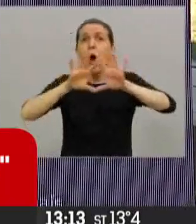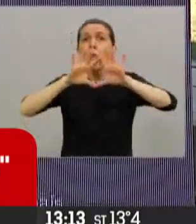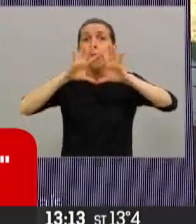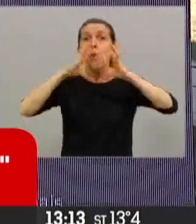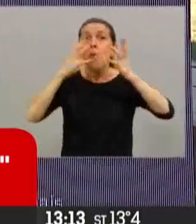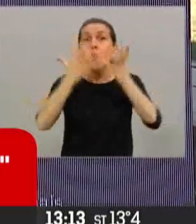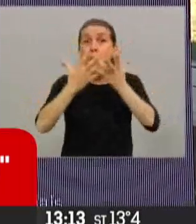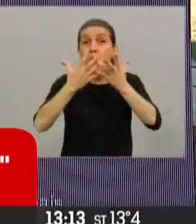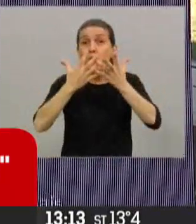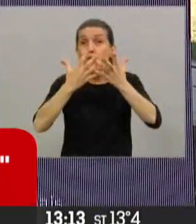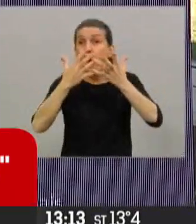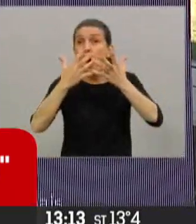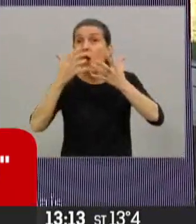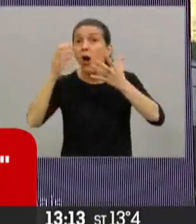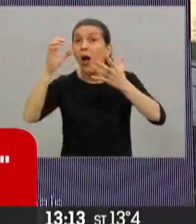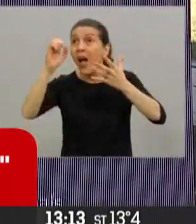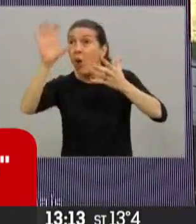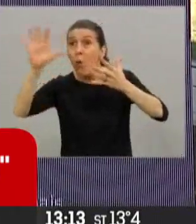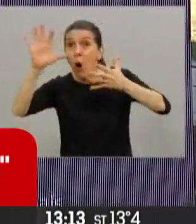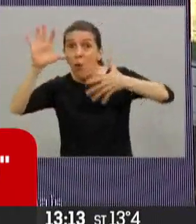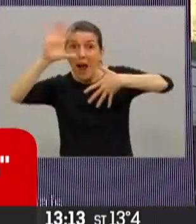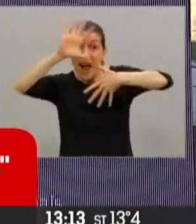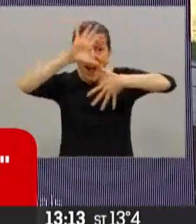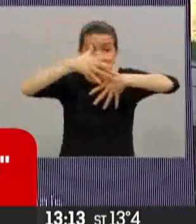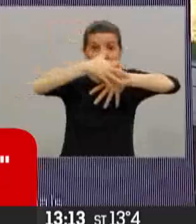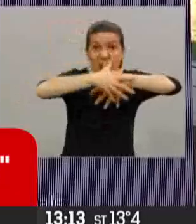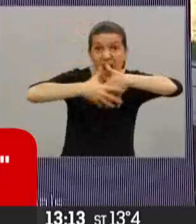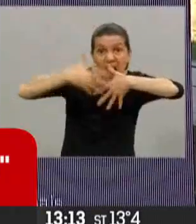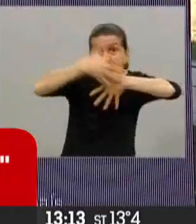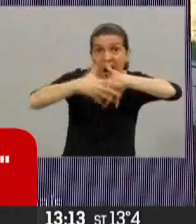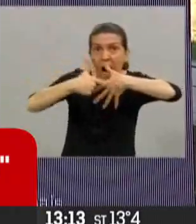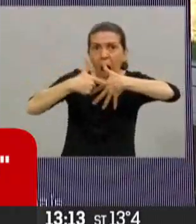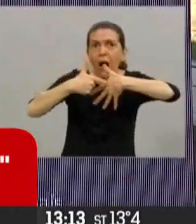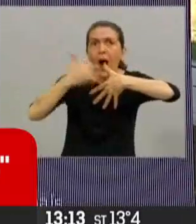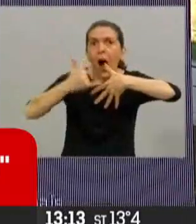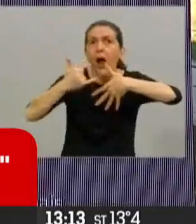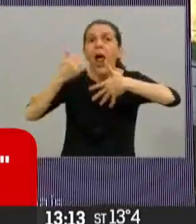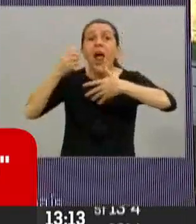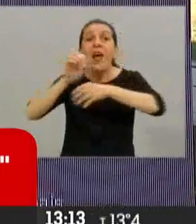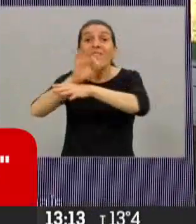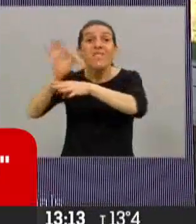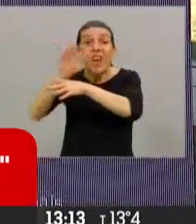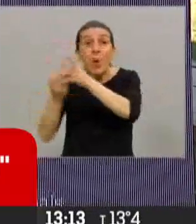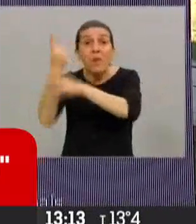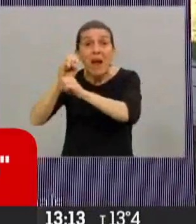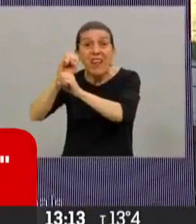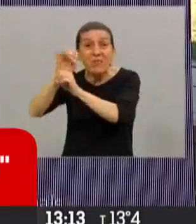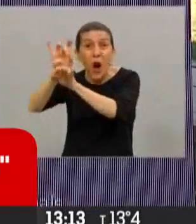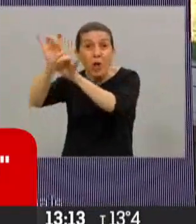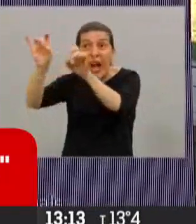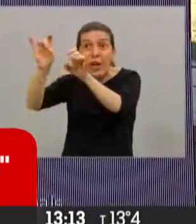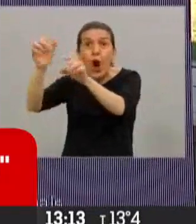del mundo, que hoy es el epicentro de la pandemia. La pandemia empezó en Asia, después tuvo un